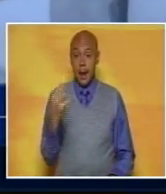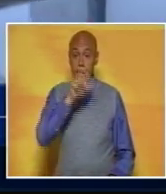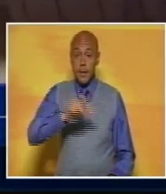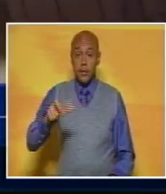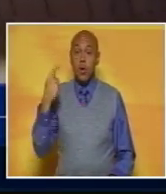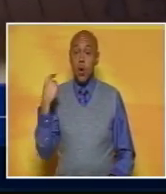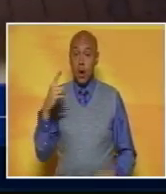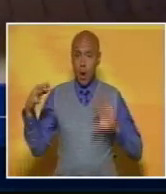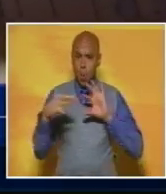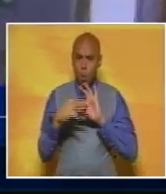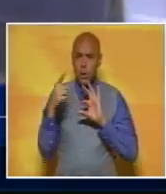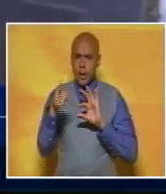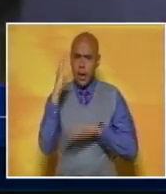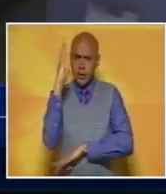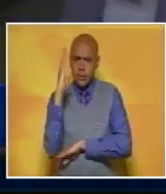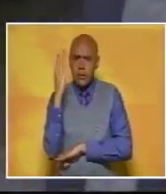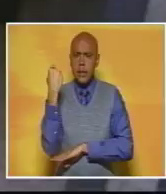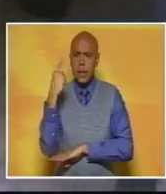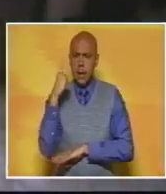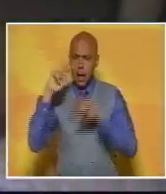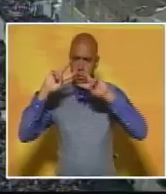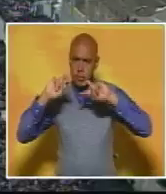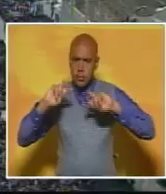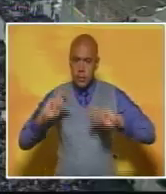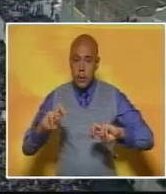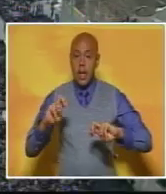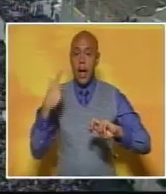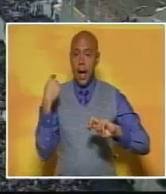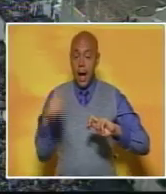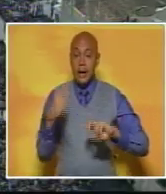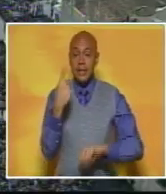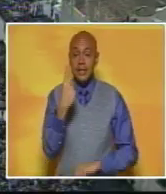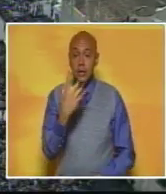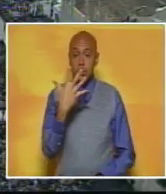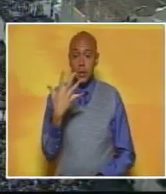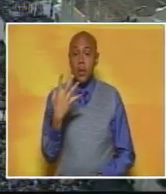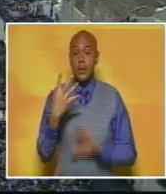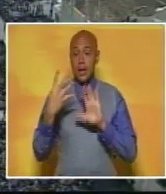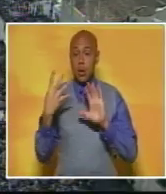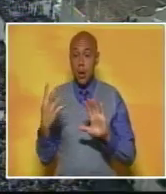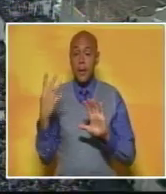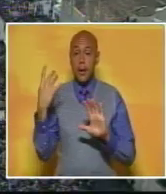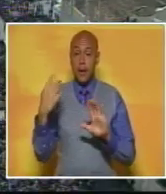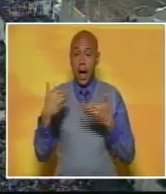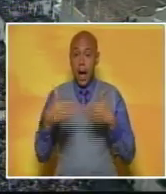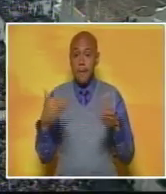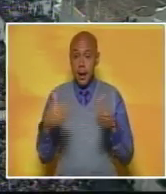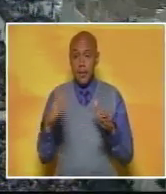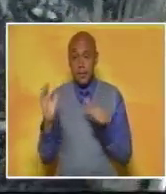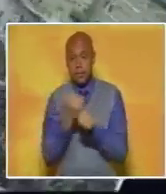el clero están bajo la investigación en un total de 159 causas abiertas.